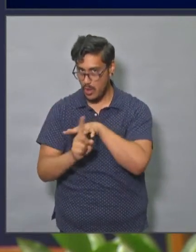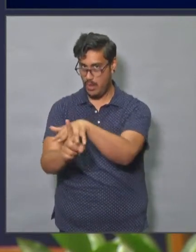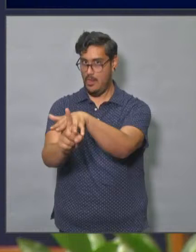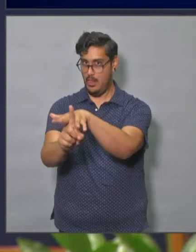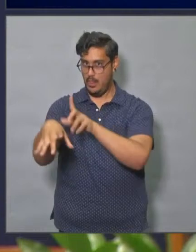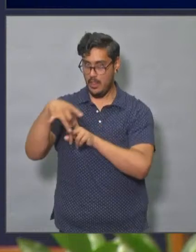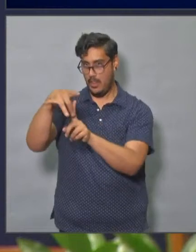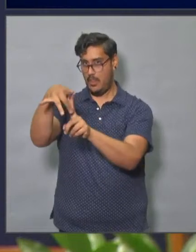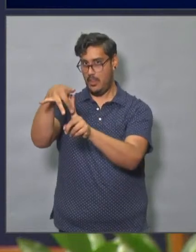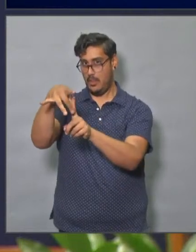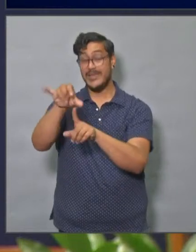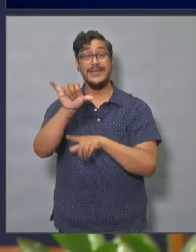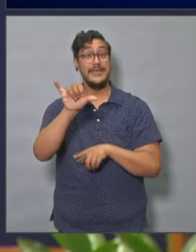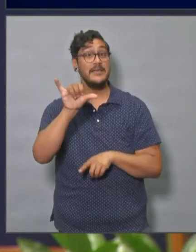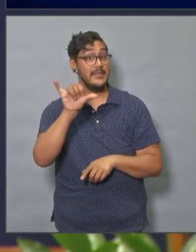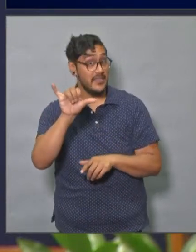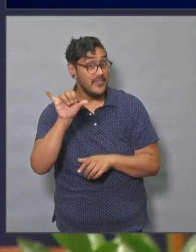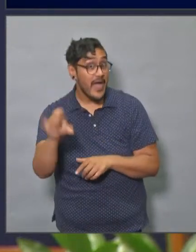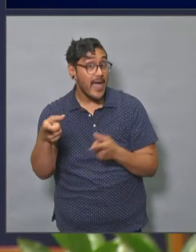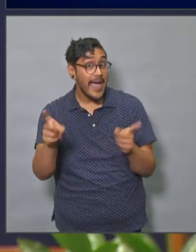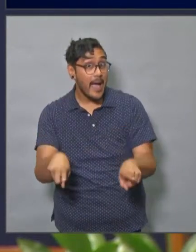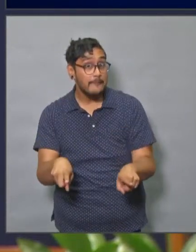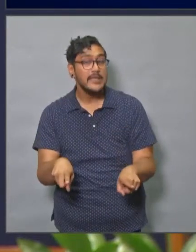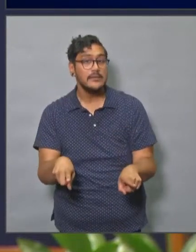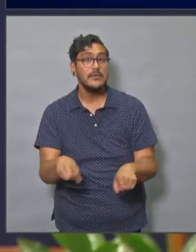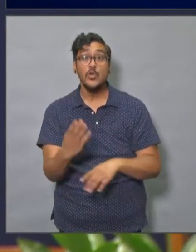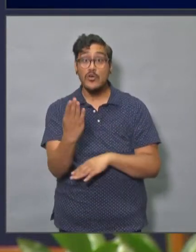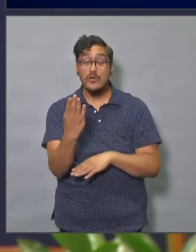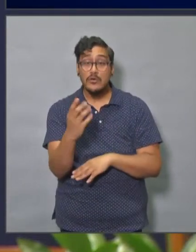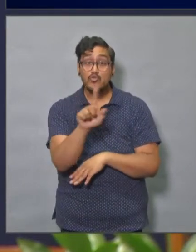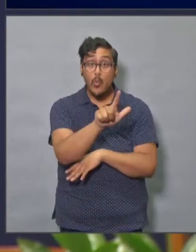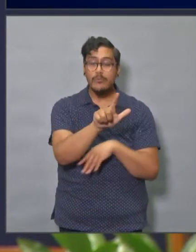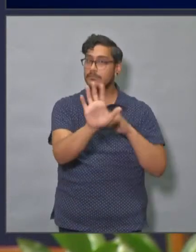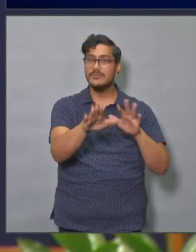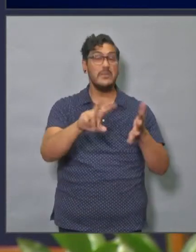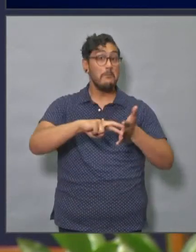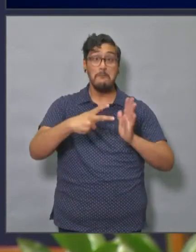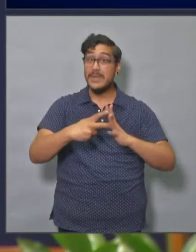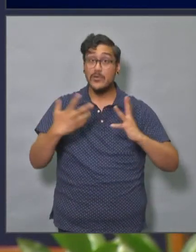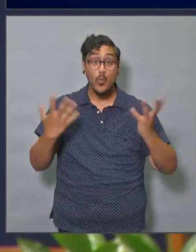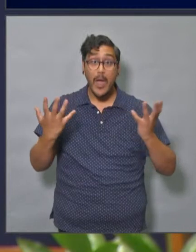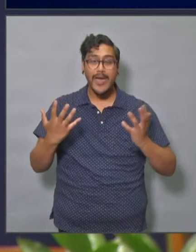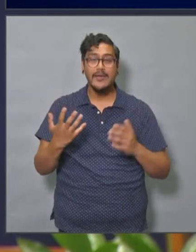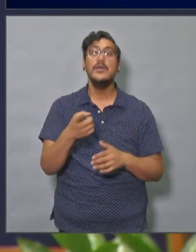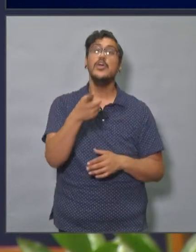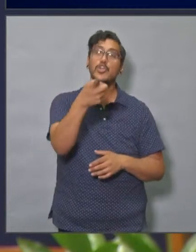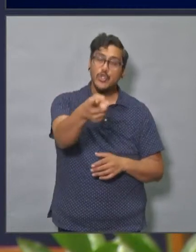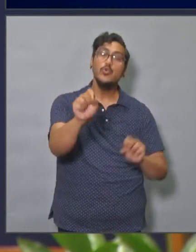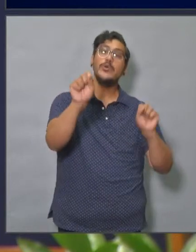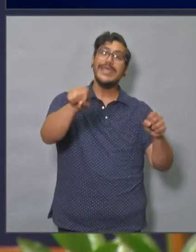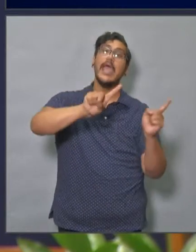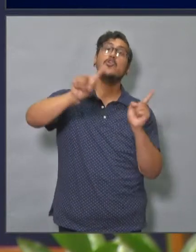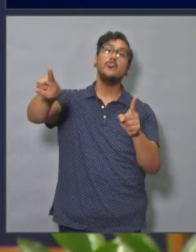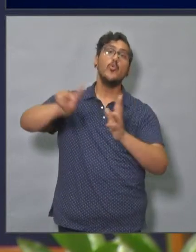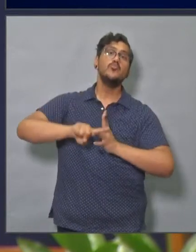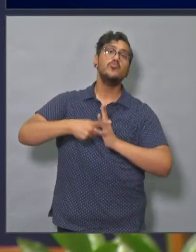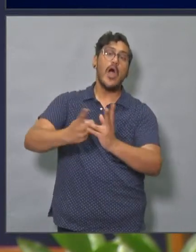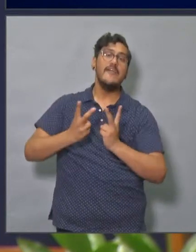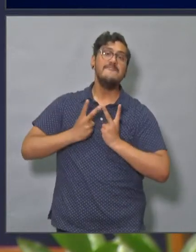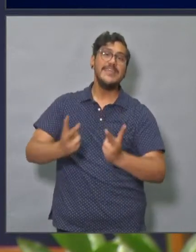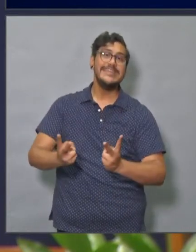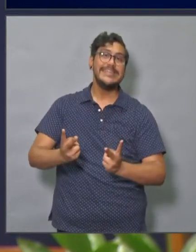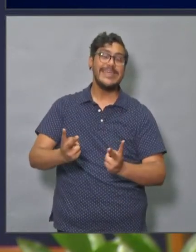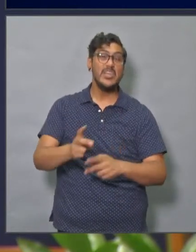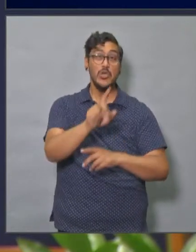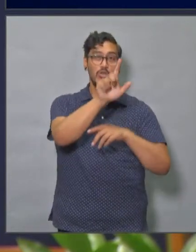visitas limitadas pueden comenzar después de que hayan pasado 28 días sin ningún caso nuevo de COVID-19.